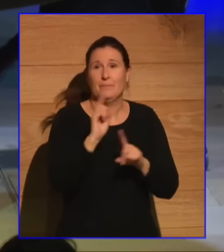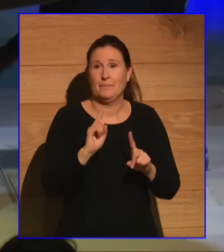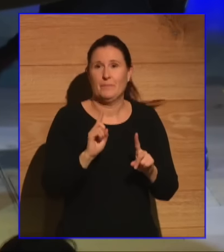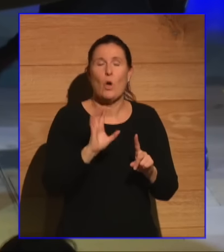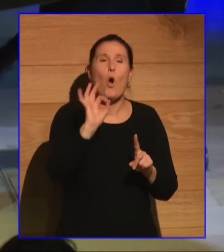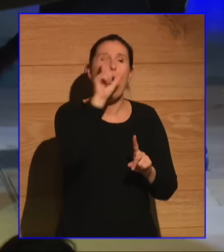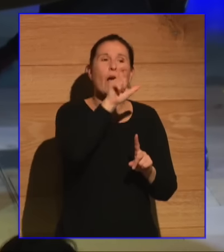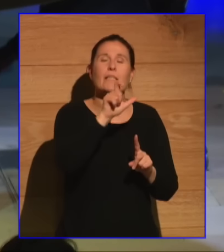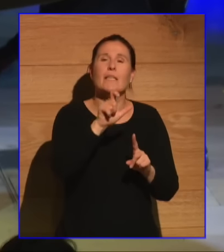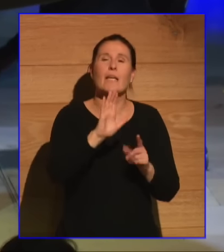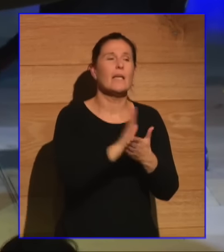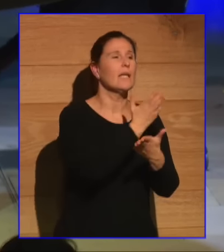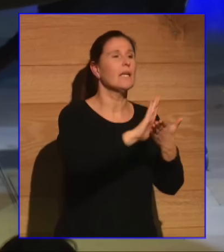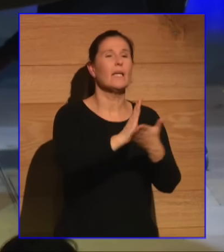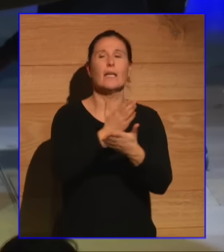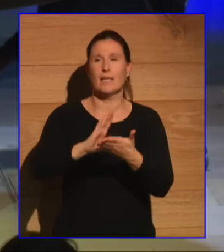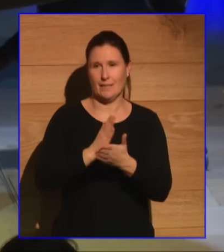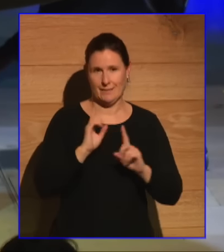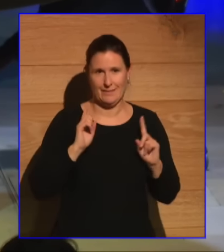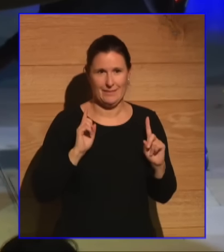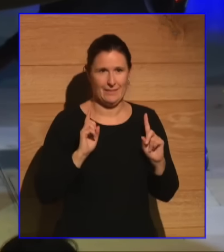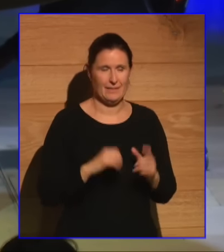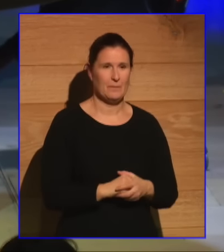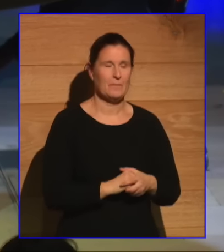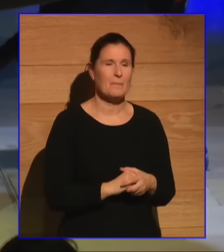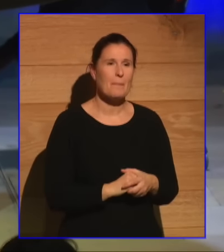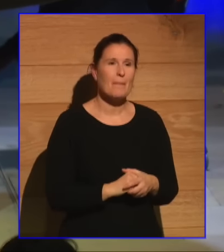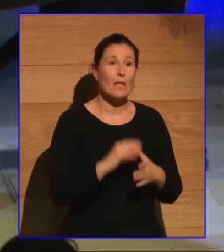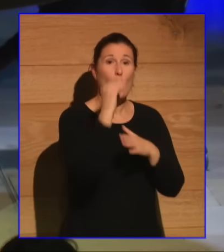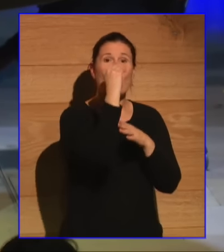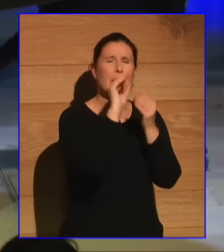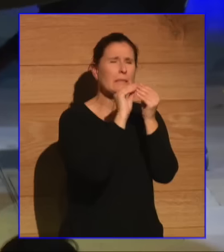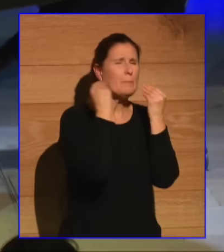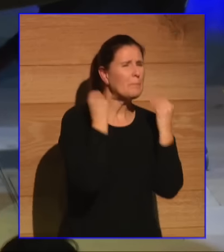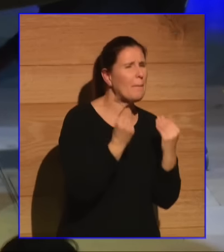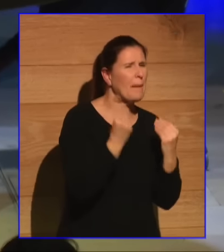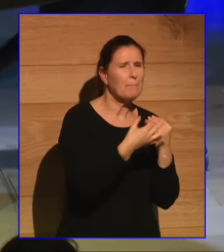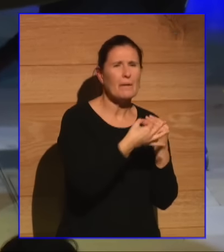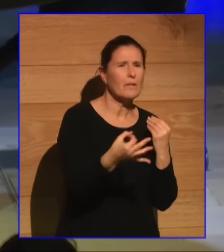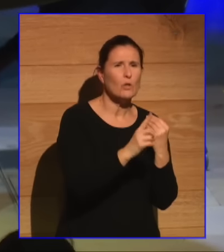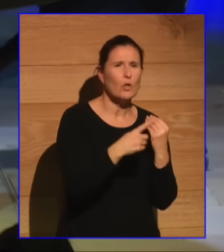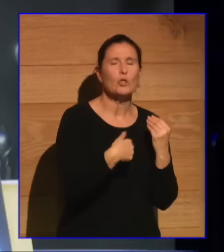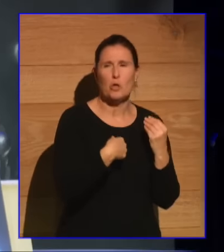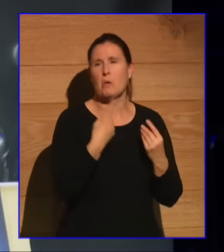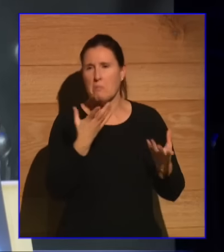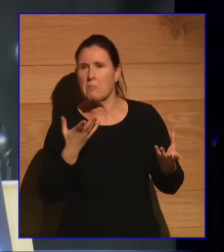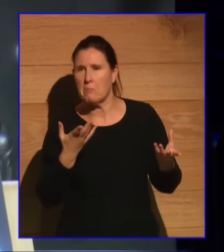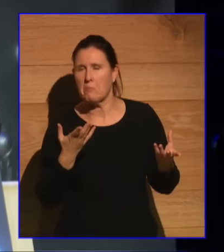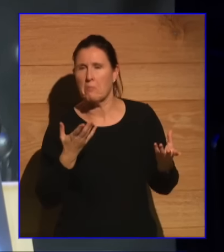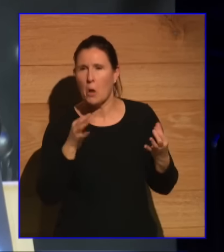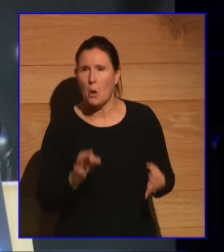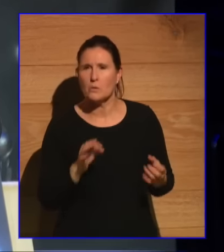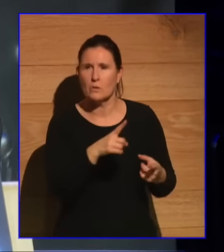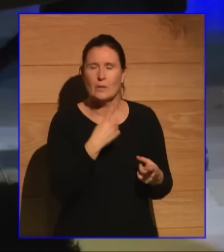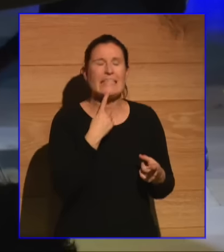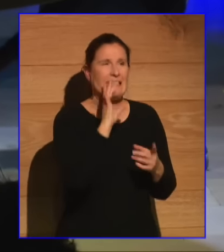gregaria. Yo creo que es estupendo que no esté tan bien hechos los dinosaurios. Porque no, estaban excepcionalmente hechos. En aquel momento están sí.